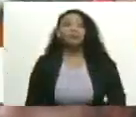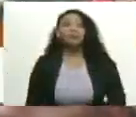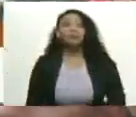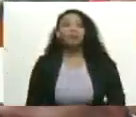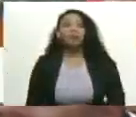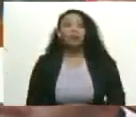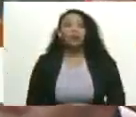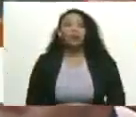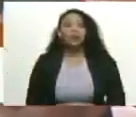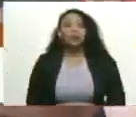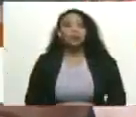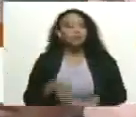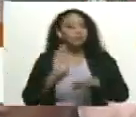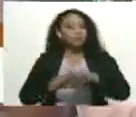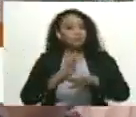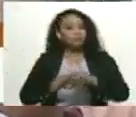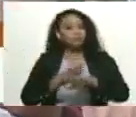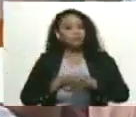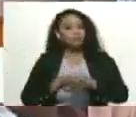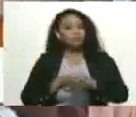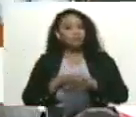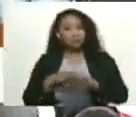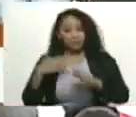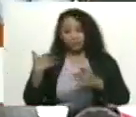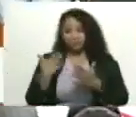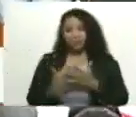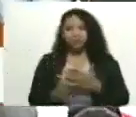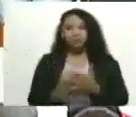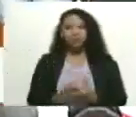Bueno, lo que pasa es lo siguiente, ¿no?